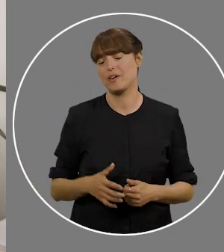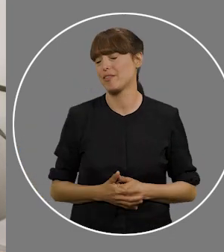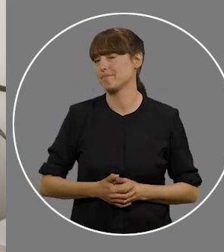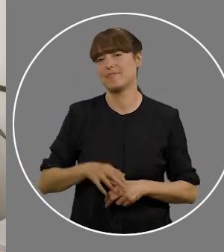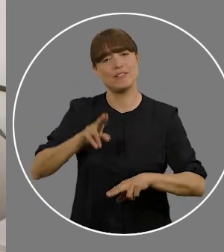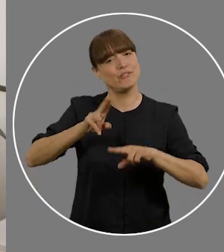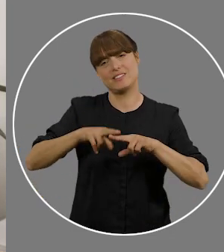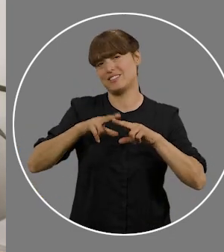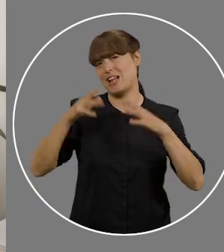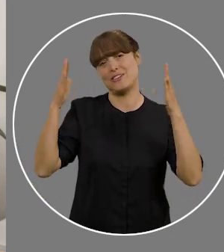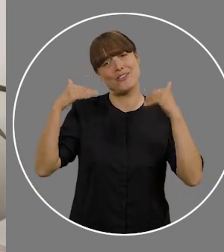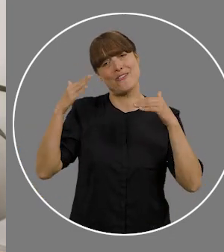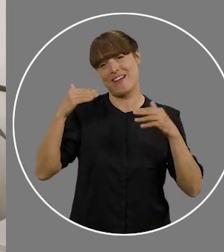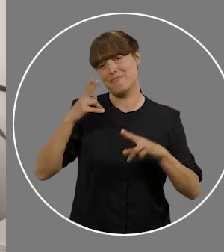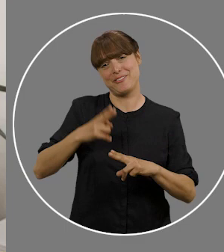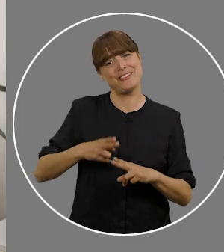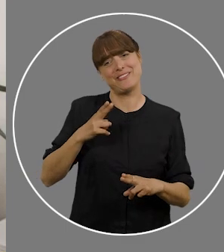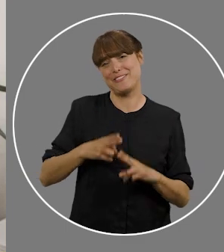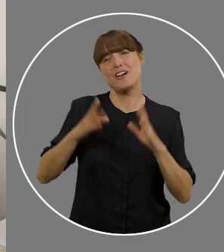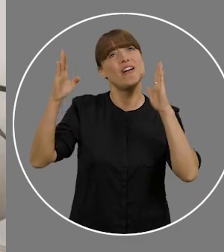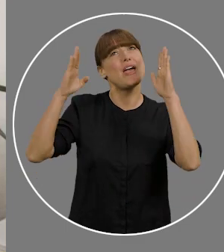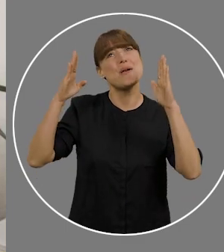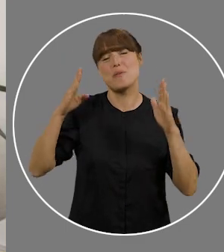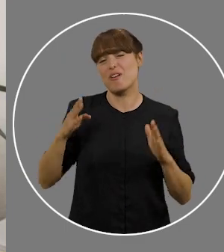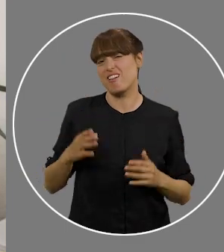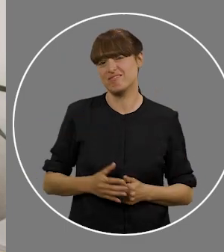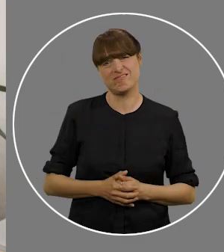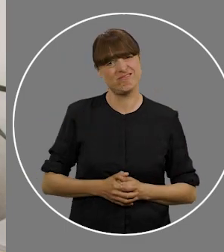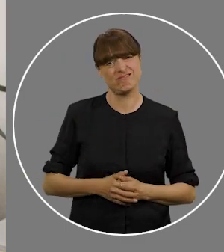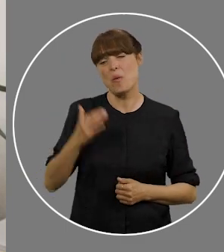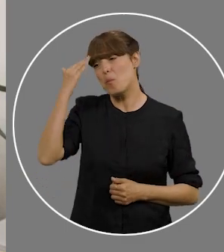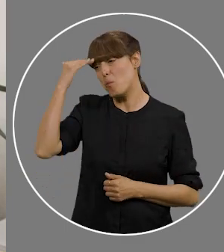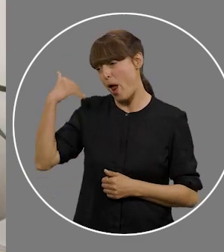menos no recuerdo que hiciéramos fiestas, porque